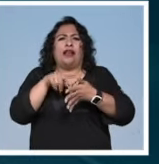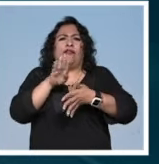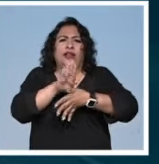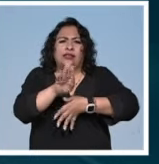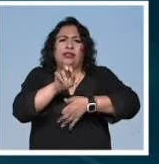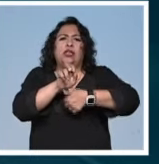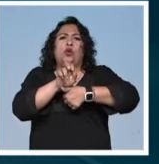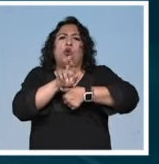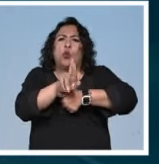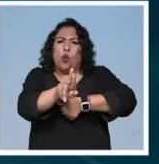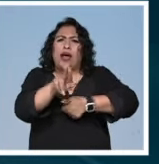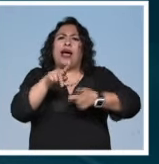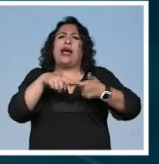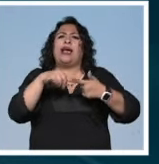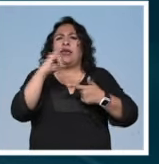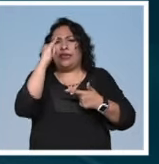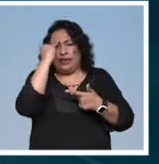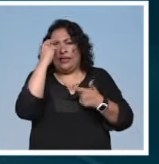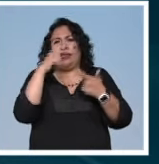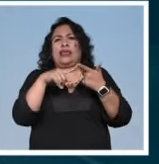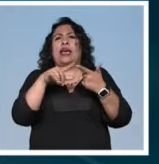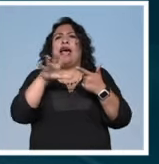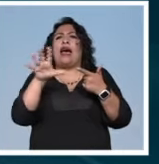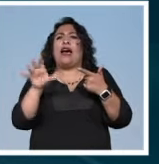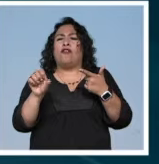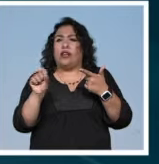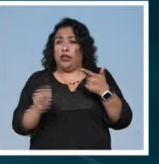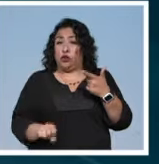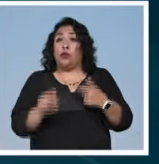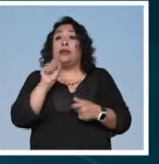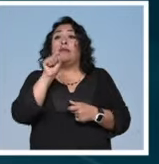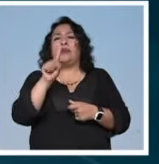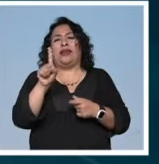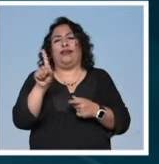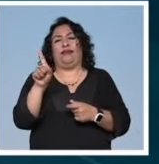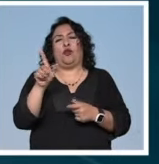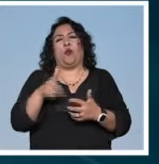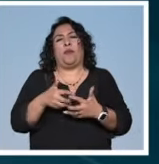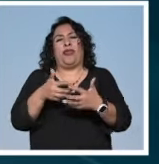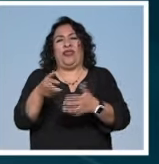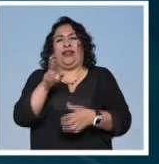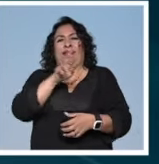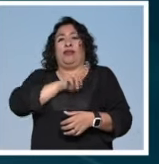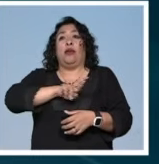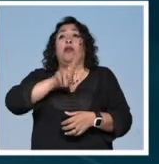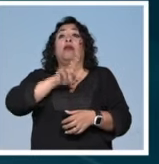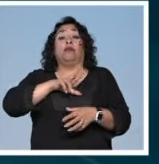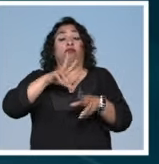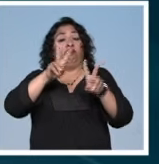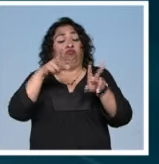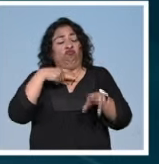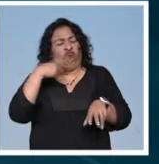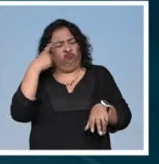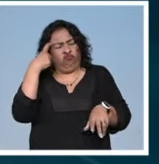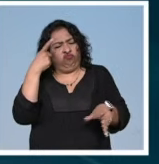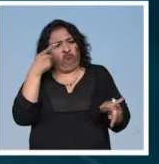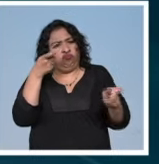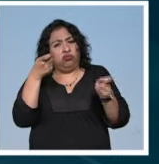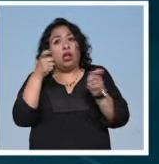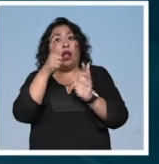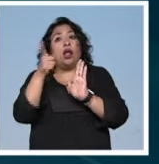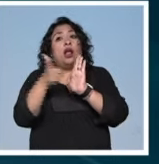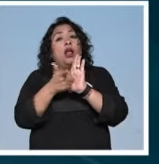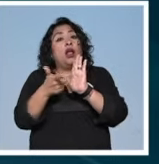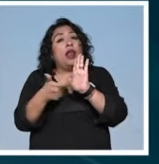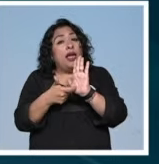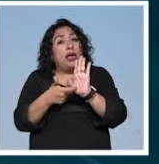Uruguay, en India y en Sudáfrica. También la llamada maternidad subrogada comienza a ser un tema de reflexión y regulación